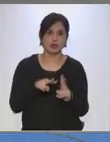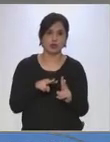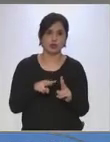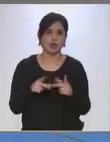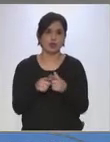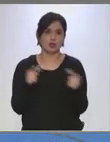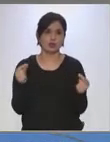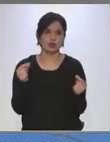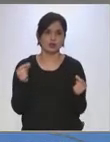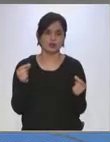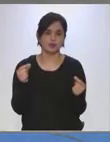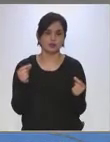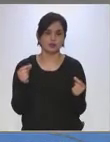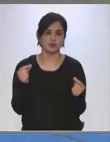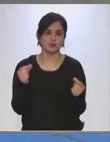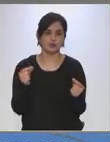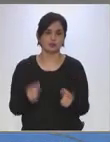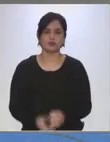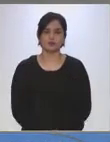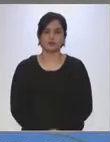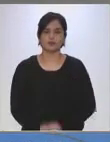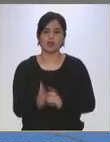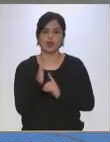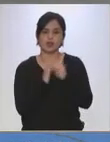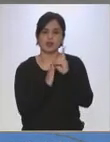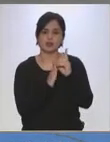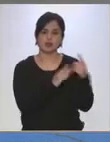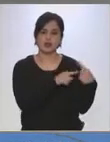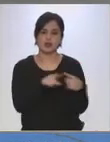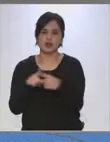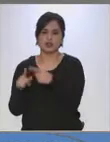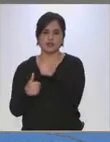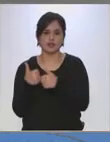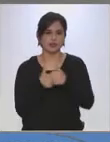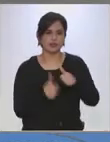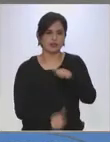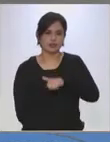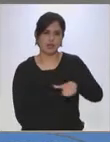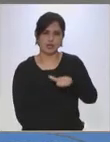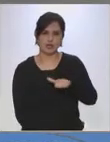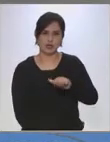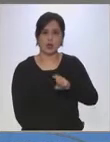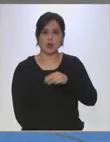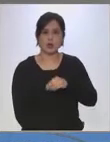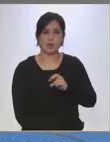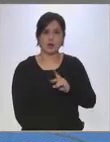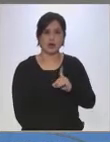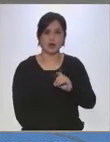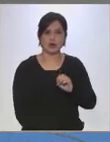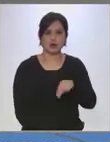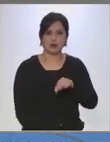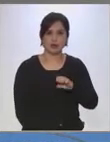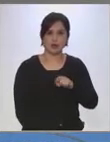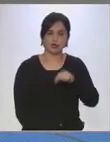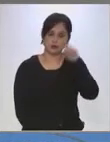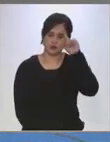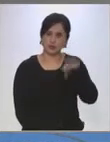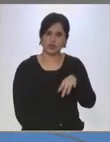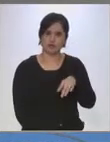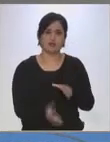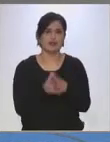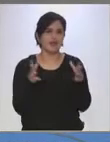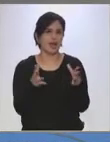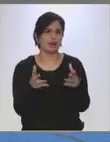tokio el desarrollo de las distintas disciplinas francisca mardones lo sabe muy bien el